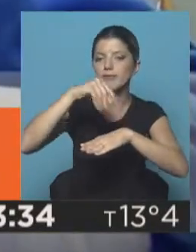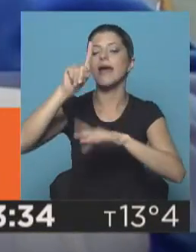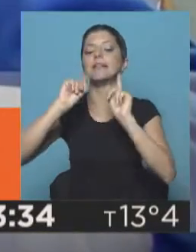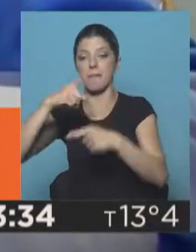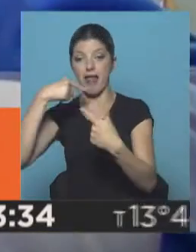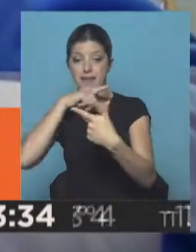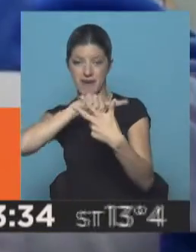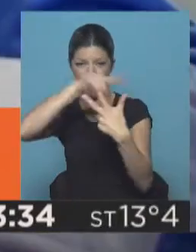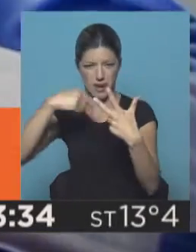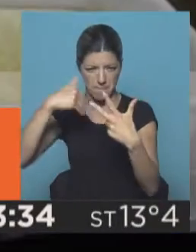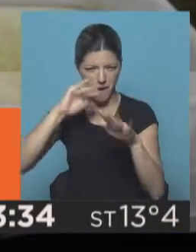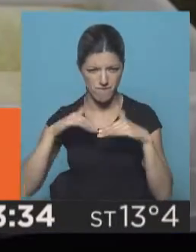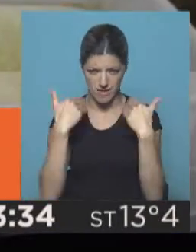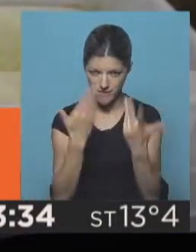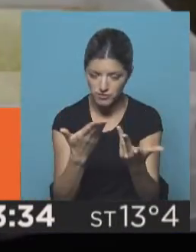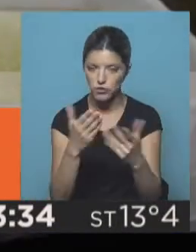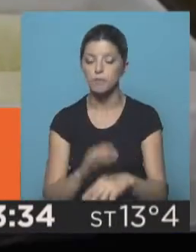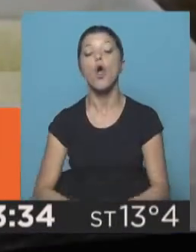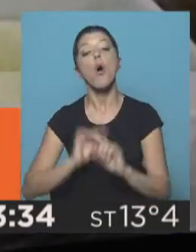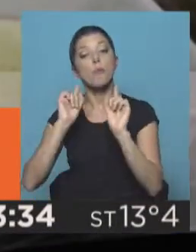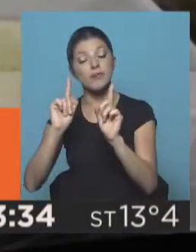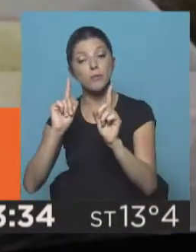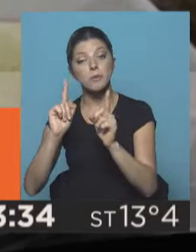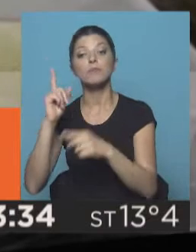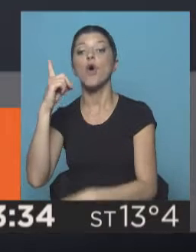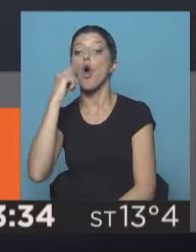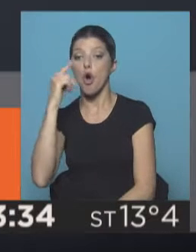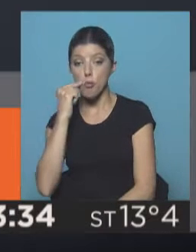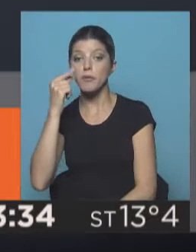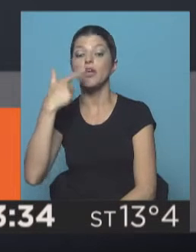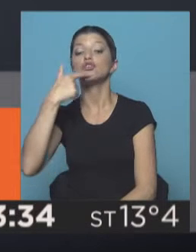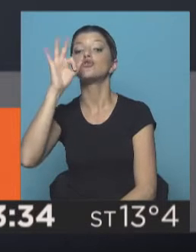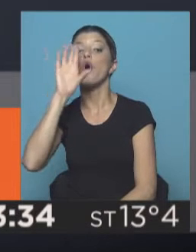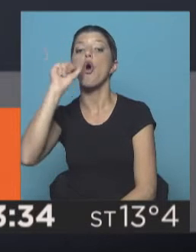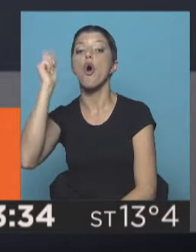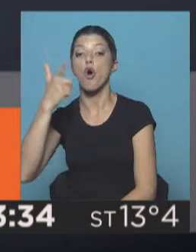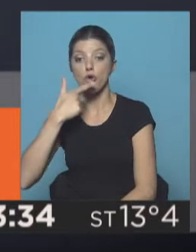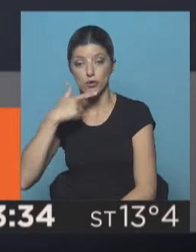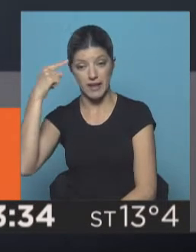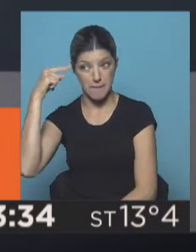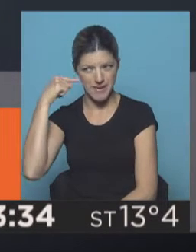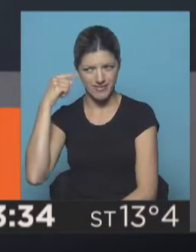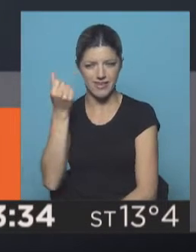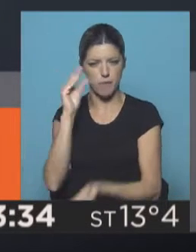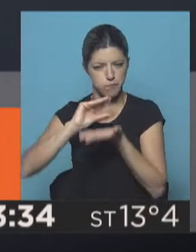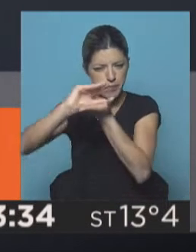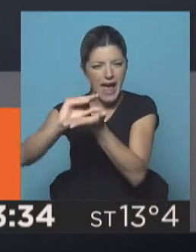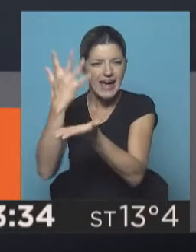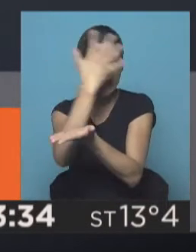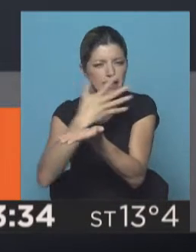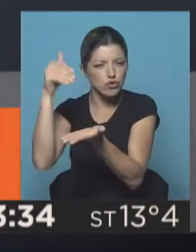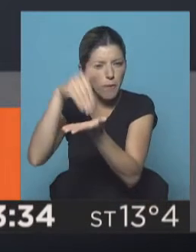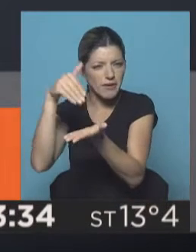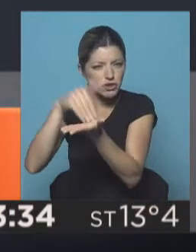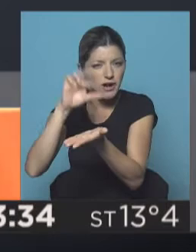En esa línea se inscribe el anuncio del magnate George Soros, quien planea invertir $500 millones en